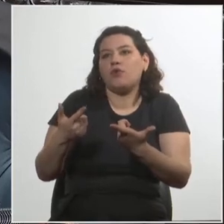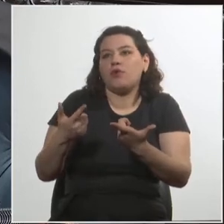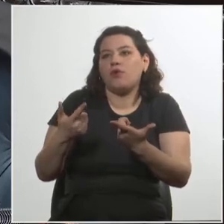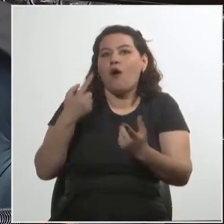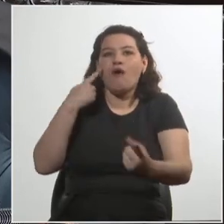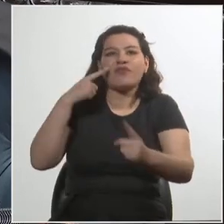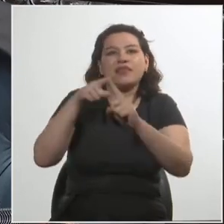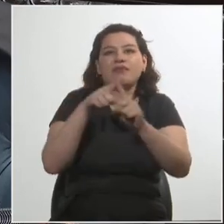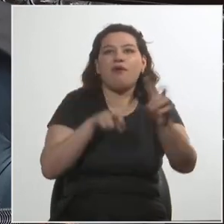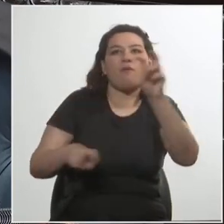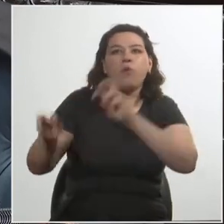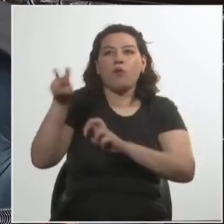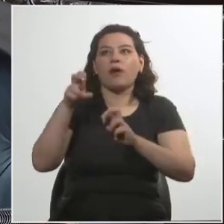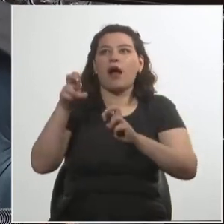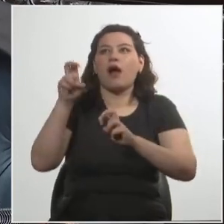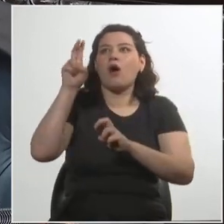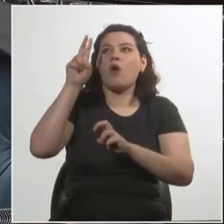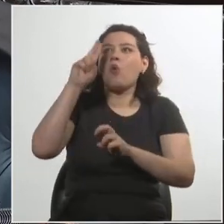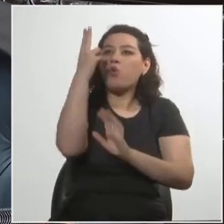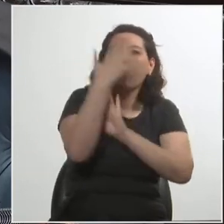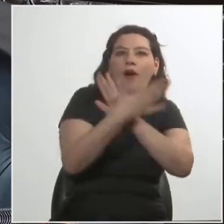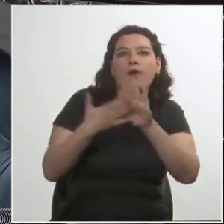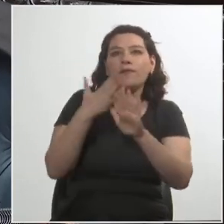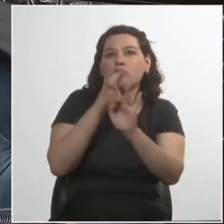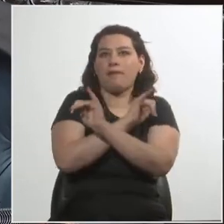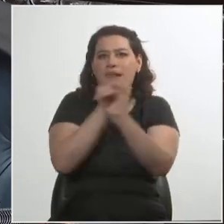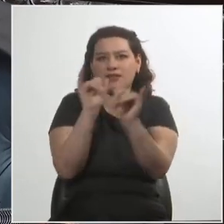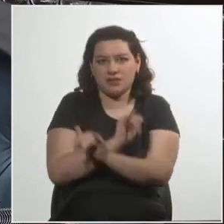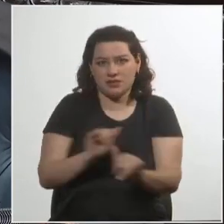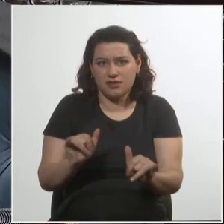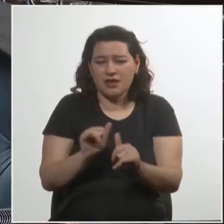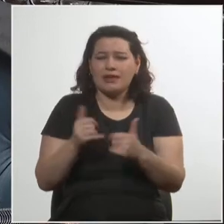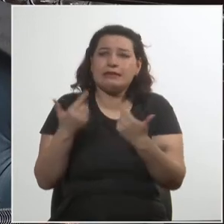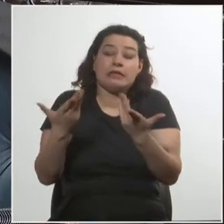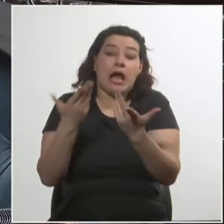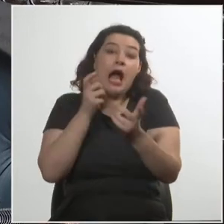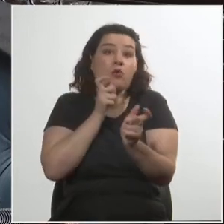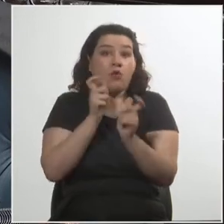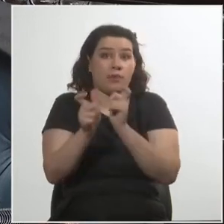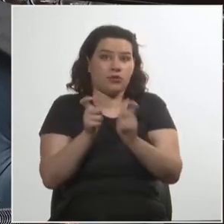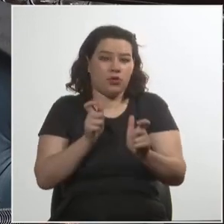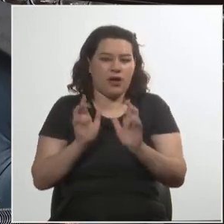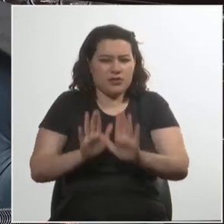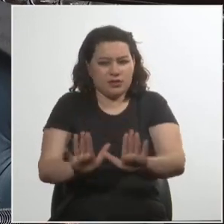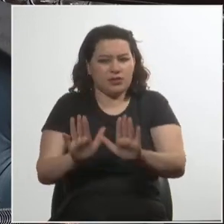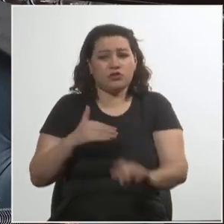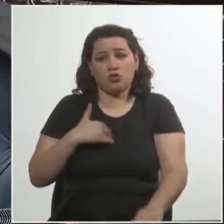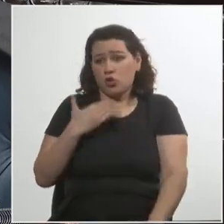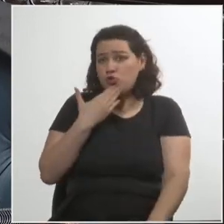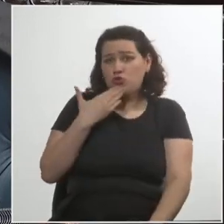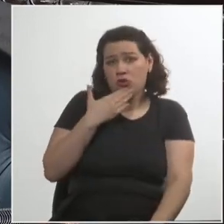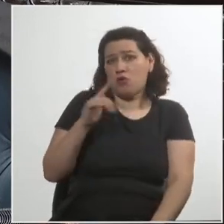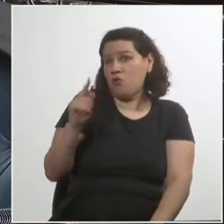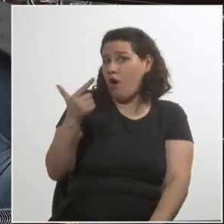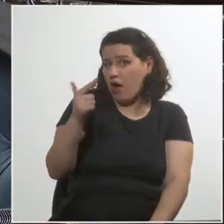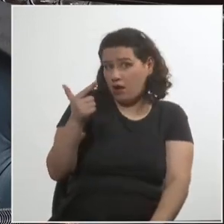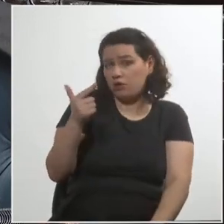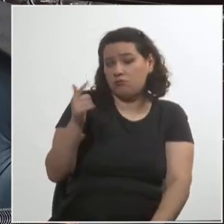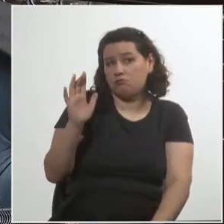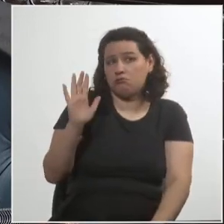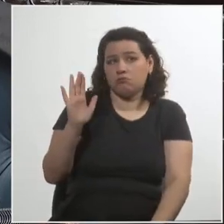por decirlo de alguna manera Esos fueron este los argumentos y yo no tengo por qué dudar de